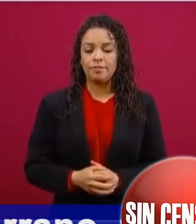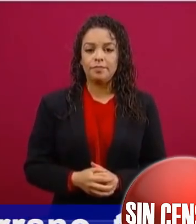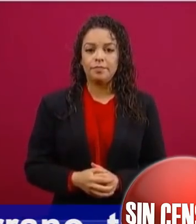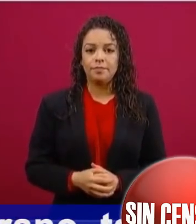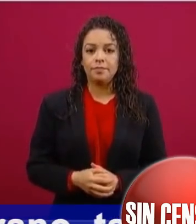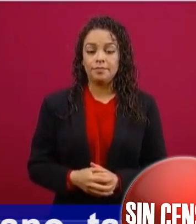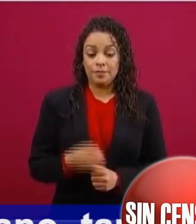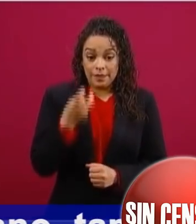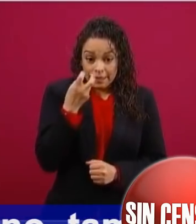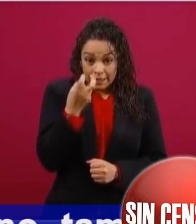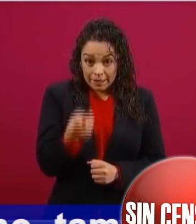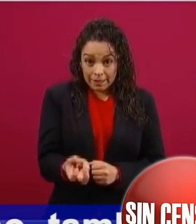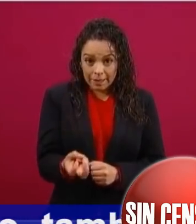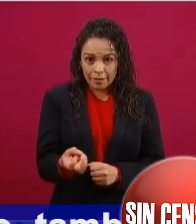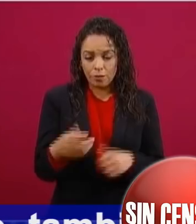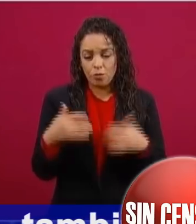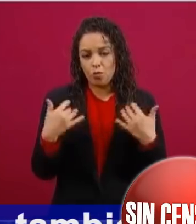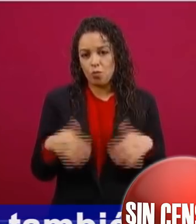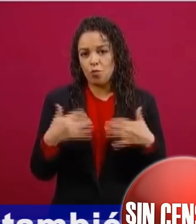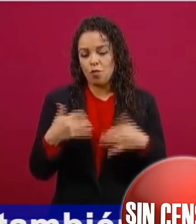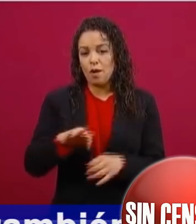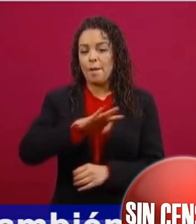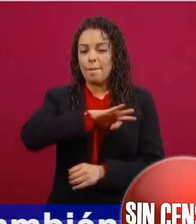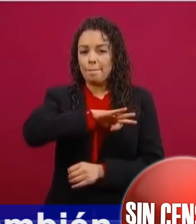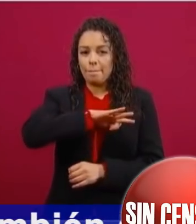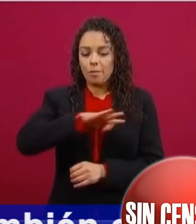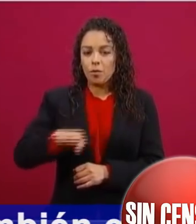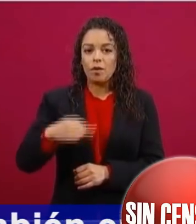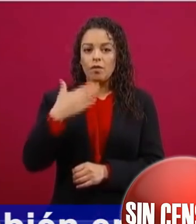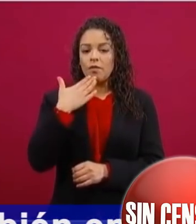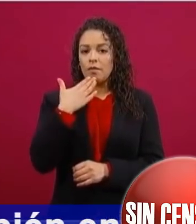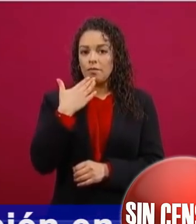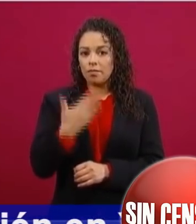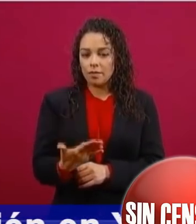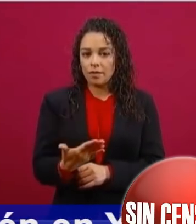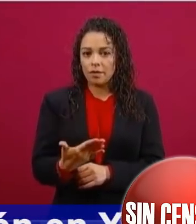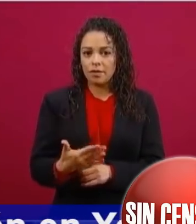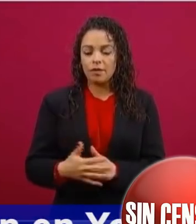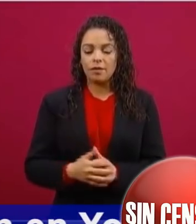Esa cobertura nos permite tener